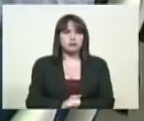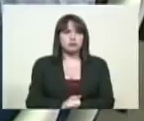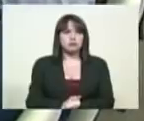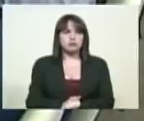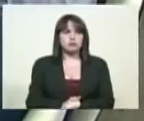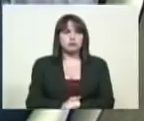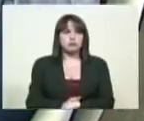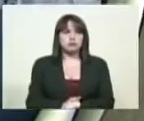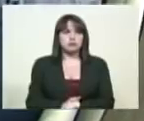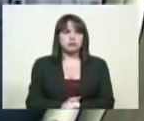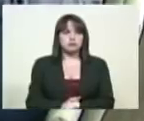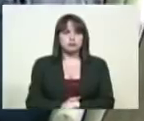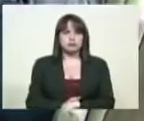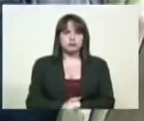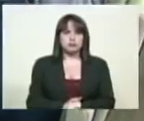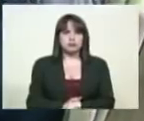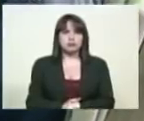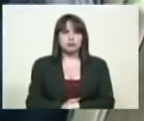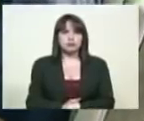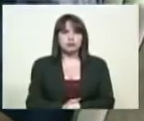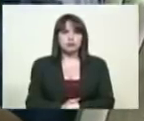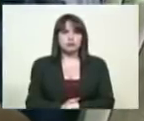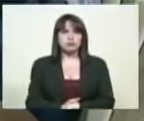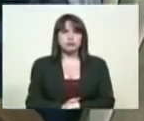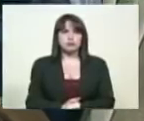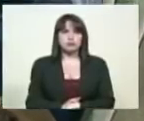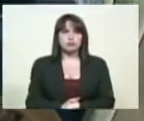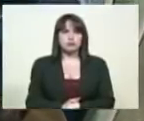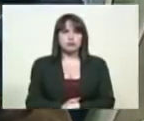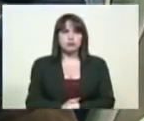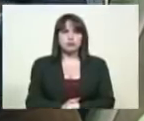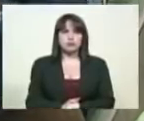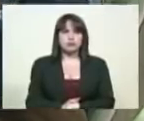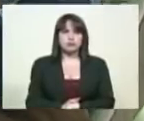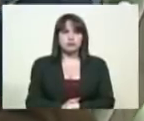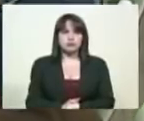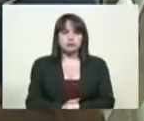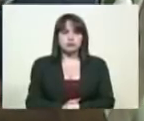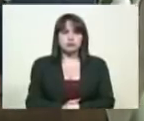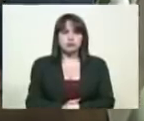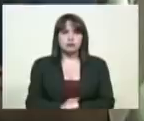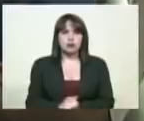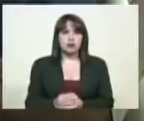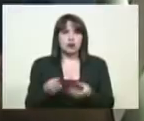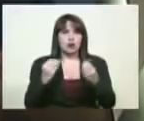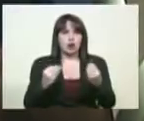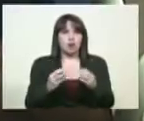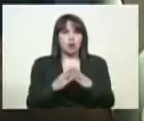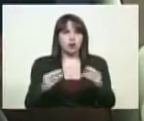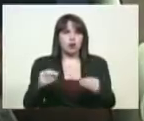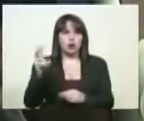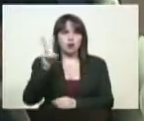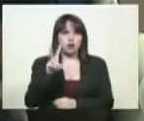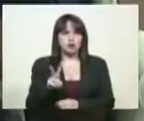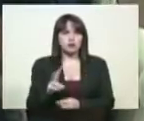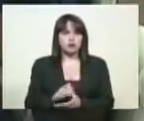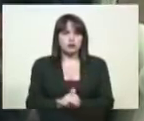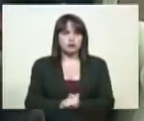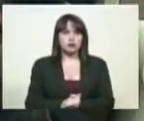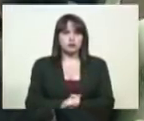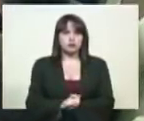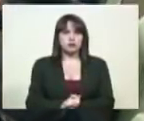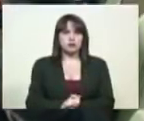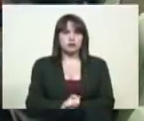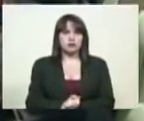que el país debe apoyar que todos los venezolanos y venezolanas deben apoyar como